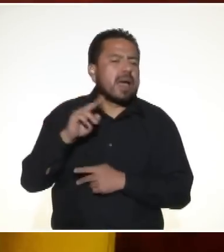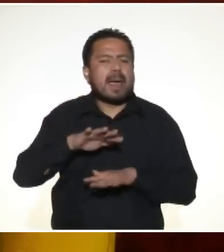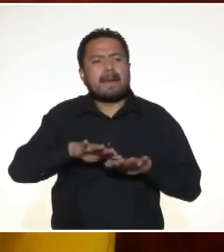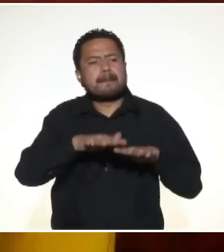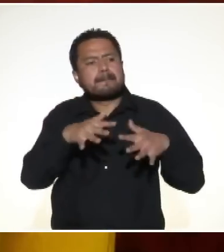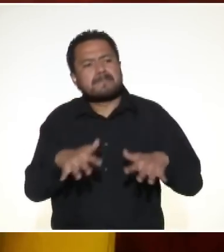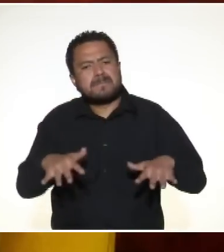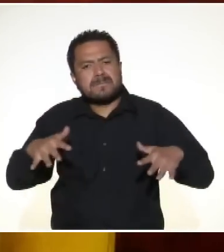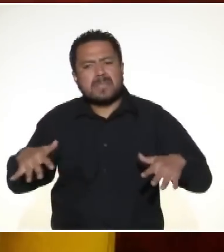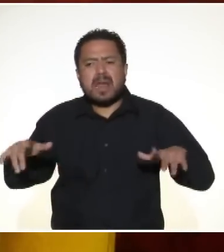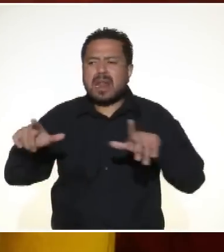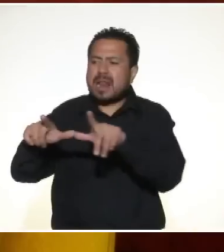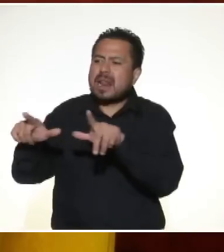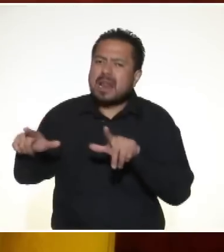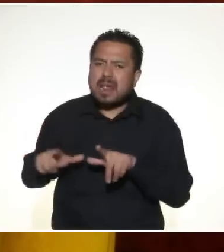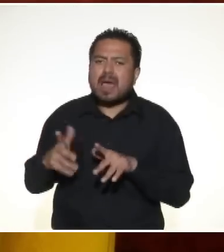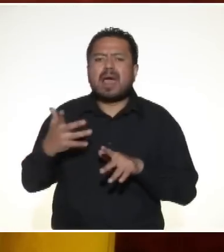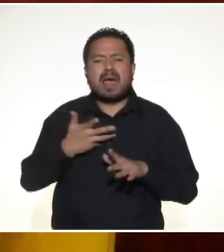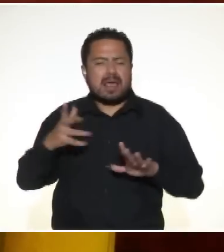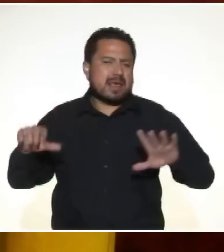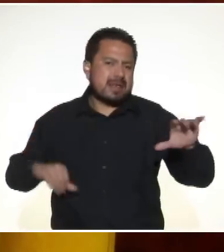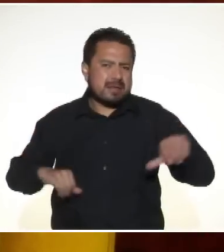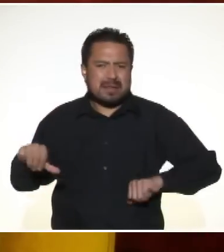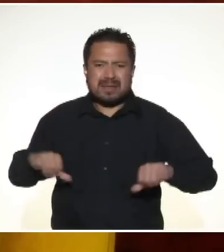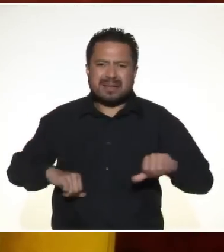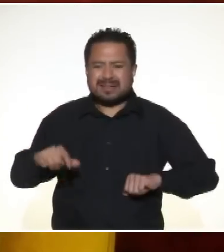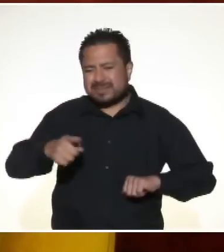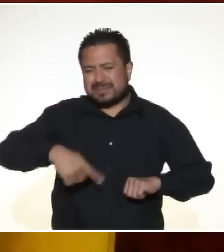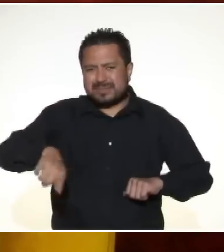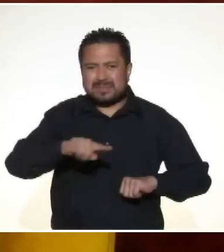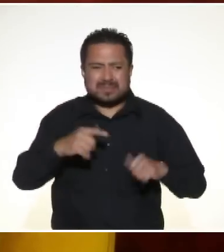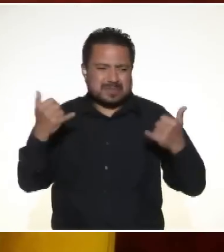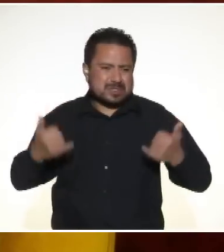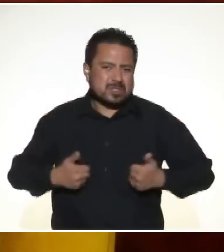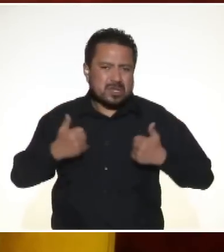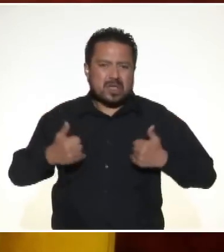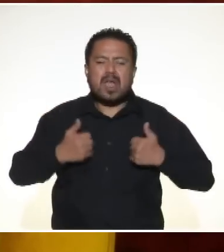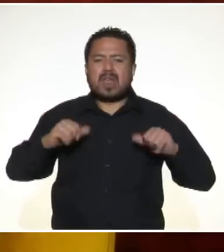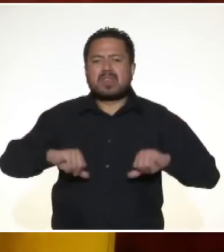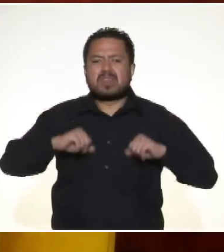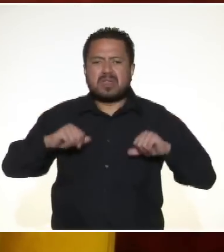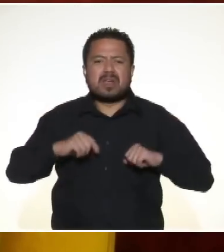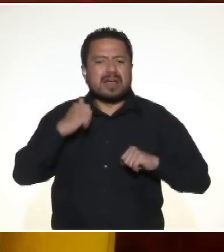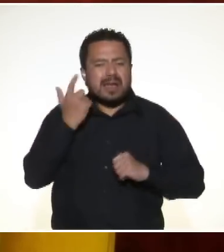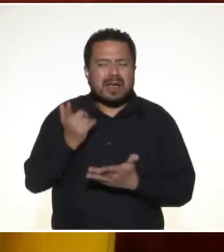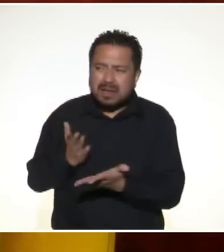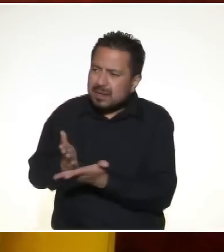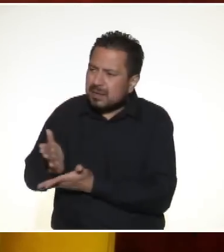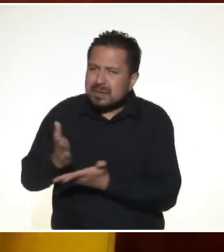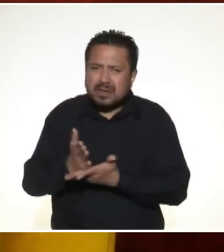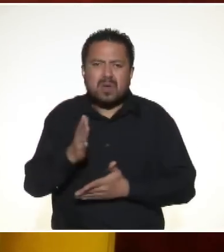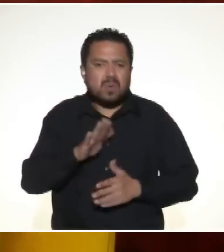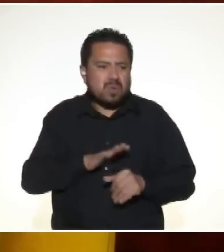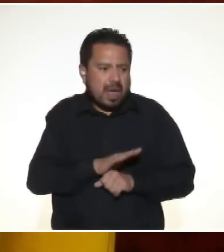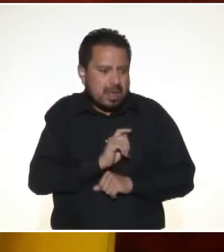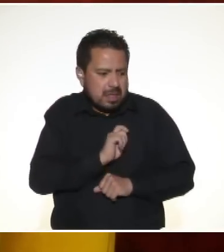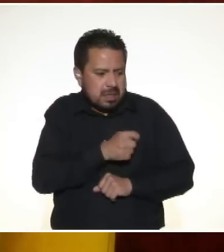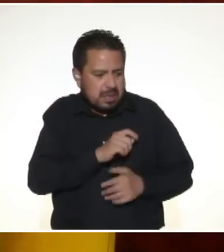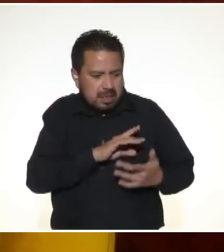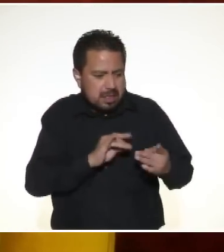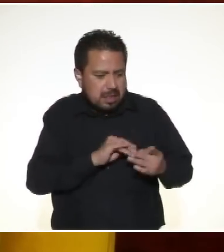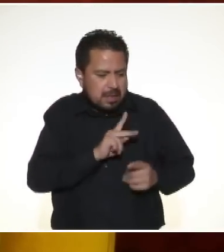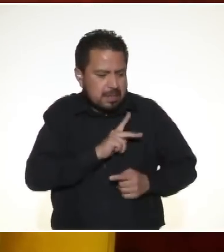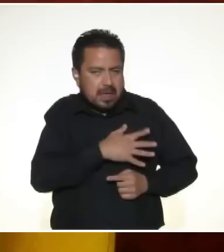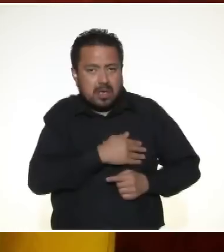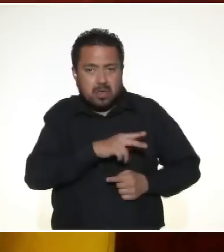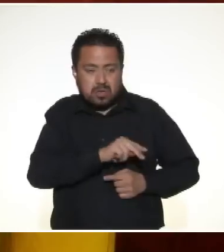playa, van a lagos y hay actividades que pues a los jóvenes, a los adolescentes se les antojan. Entonces, ¿qué le digo a mi hijo? ¿Que no los haga o